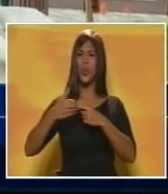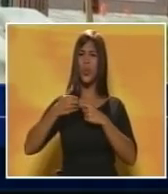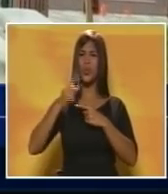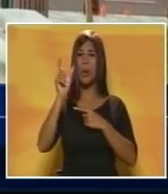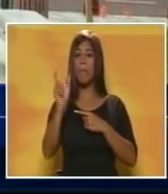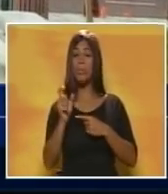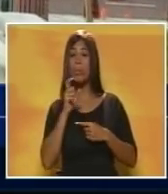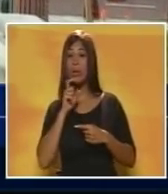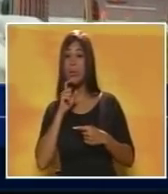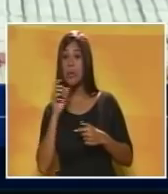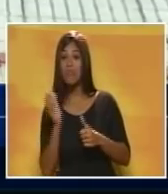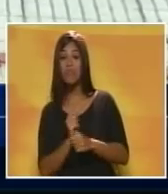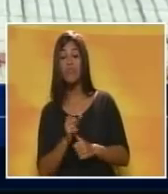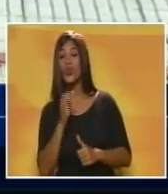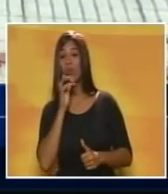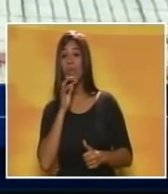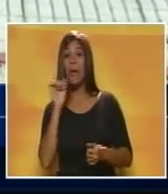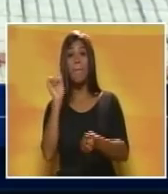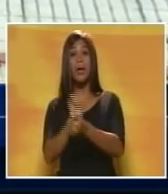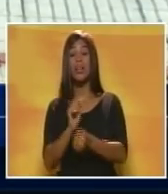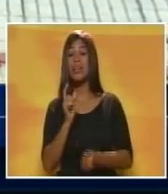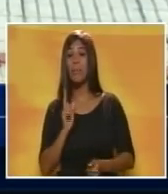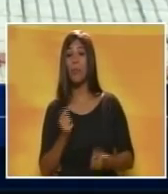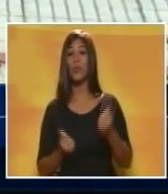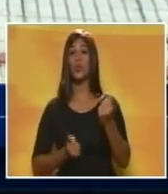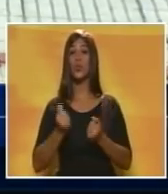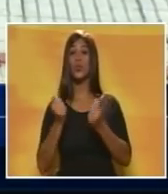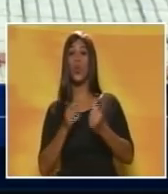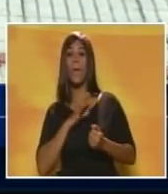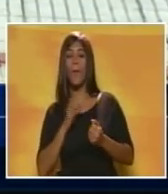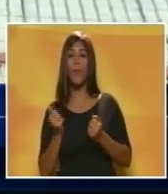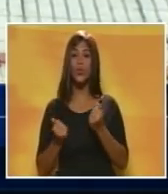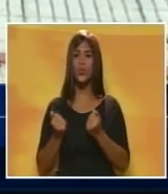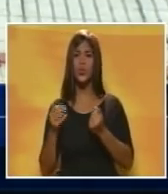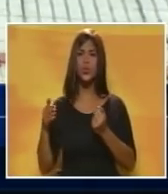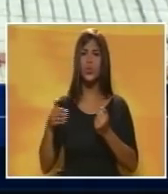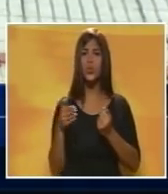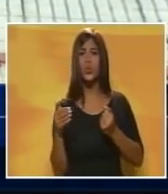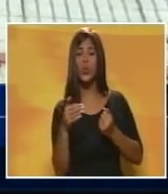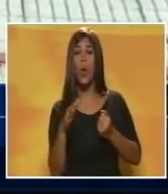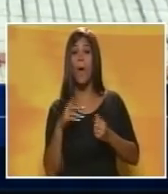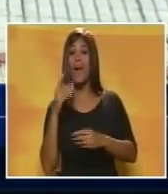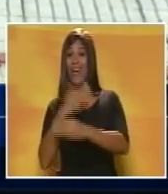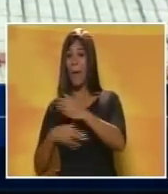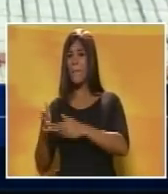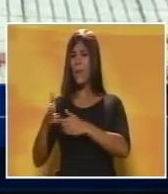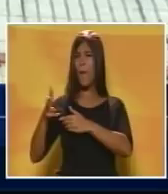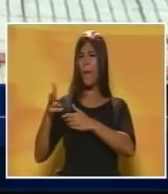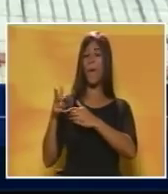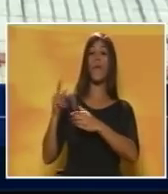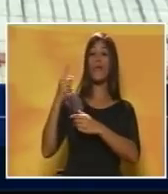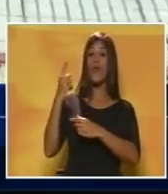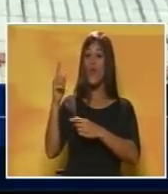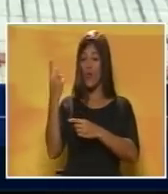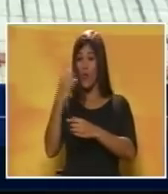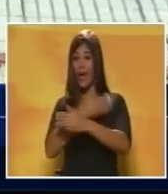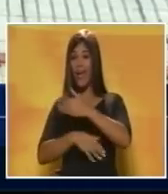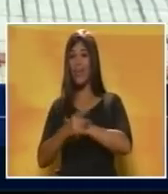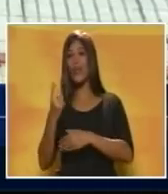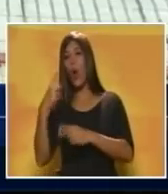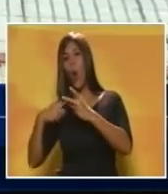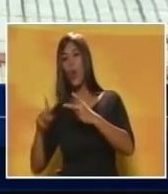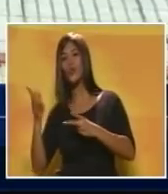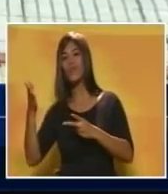no identificadas ni detenidas que circulaban en un automóvil. Los heridos fueron trasladados al Hospital General de Buenos Aires, donde Yadón falleció y